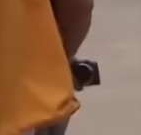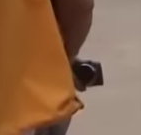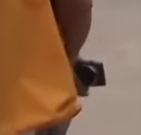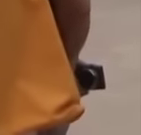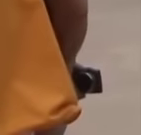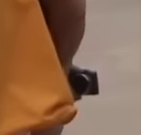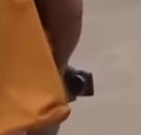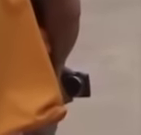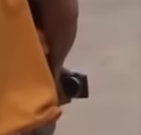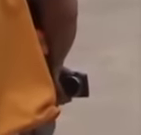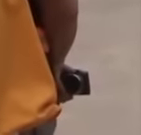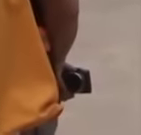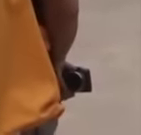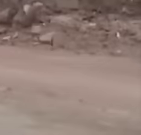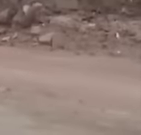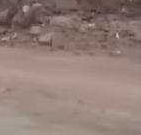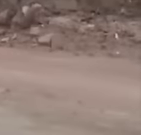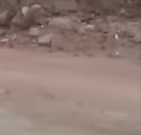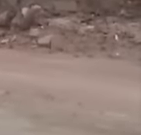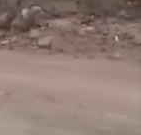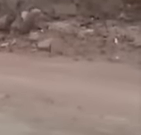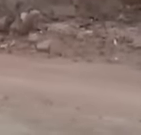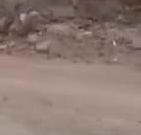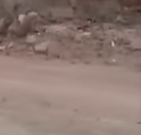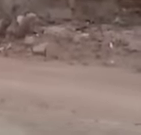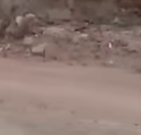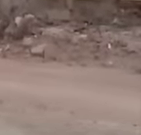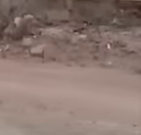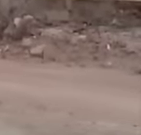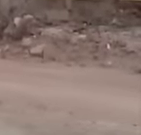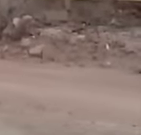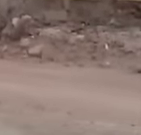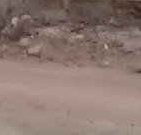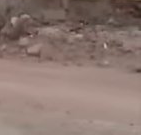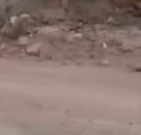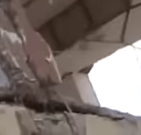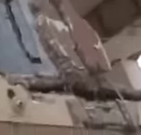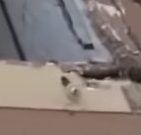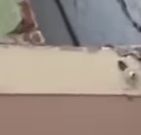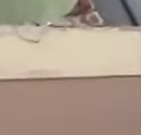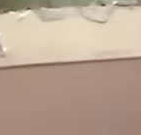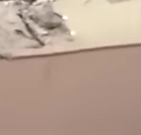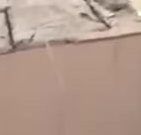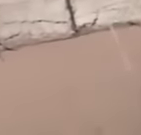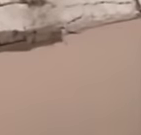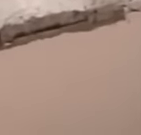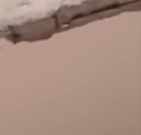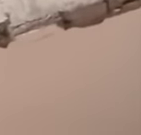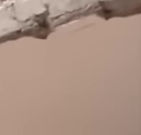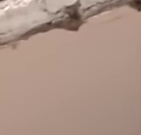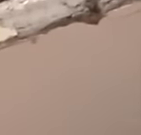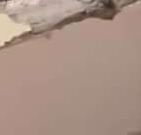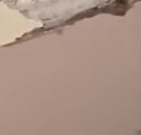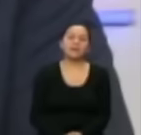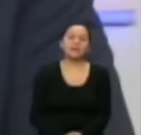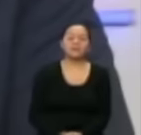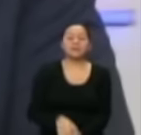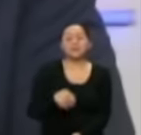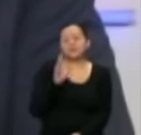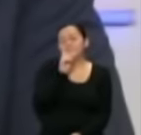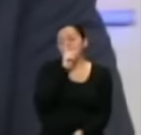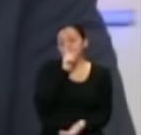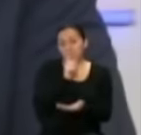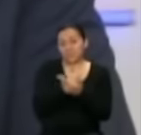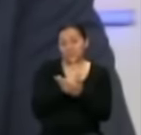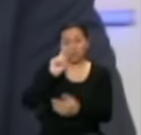un desastre, el Estado ecuatoriano realiza una labor ejemplar ante las circunstancias adversas. Sí, la acción gubernamental creo